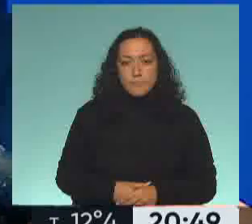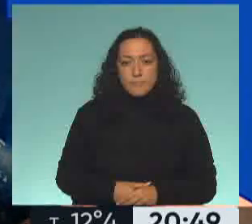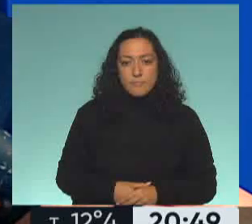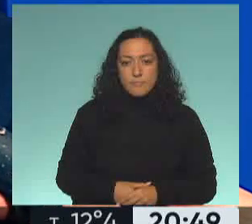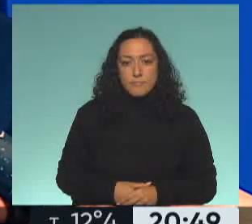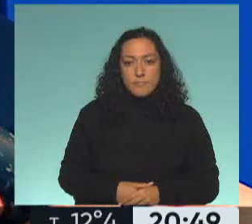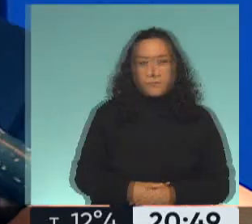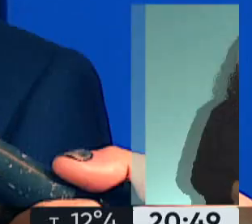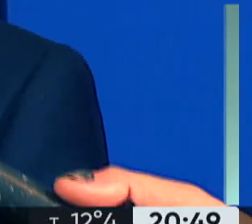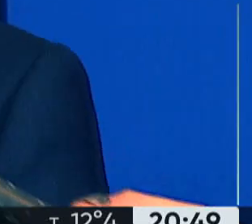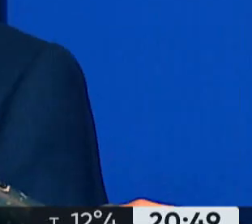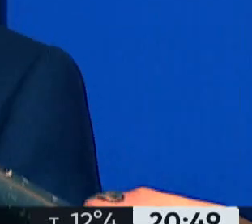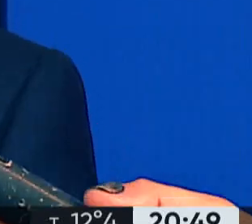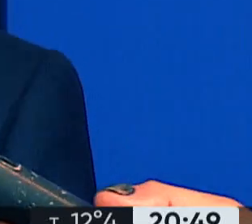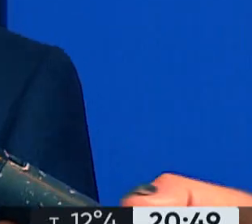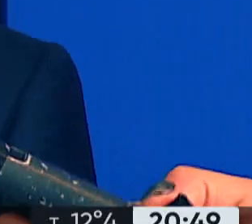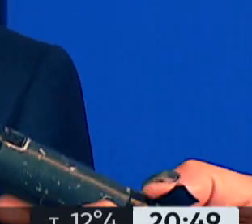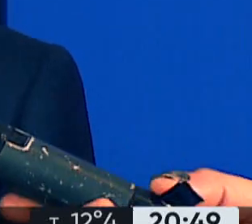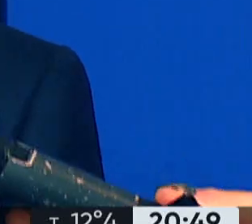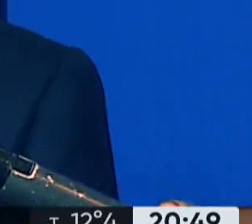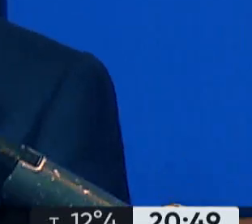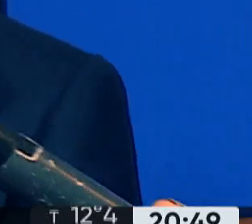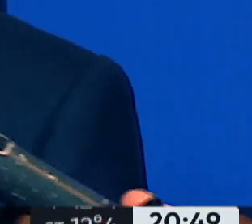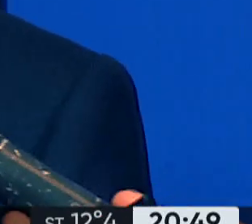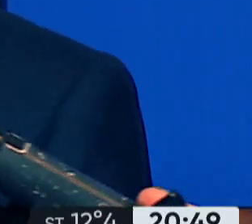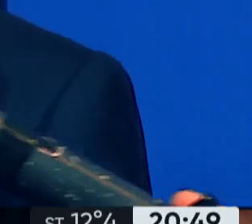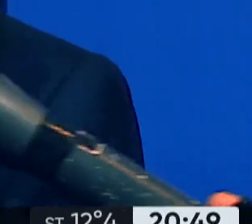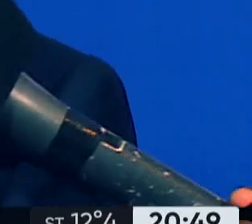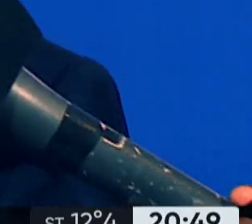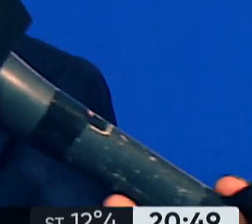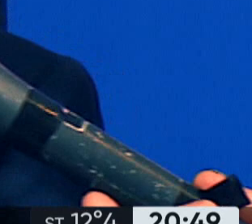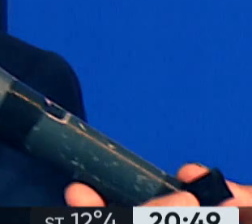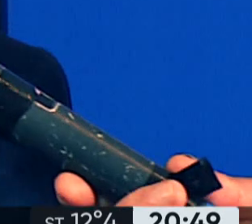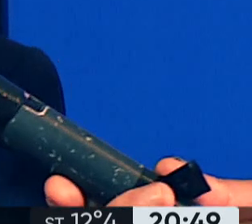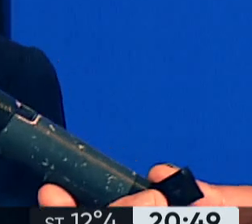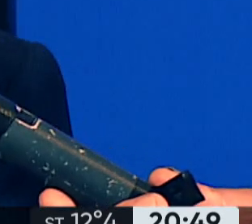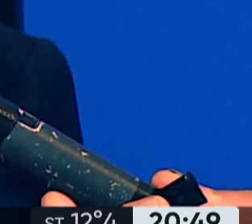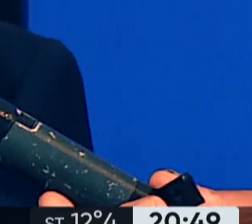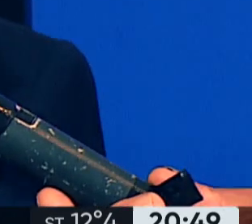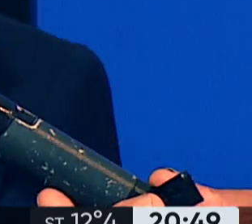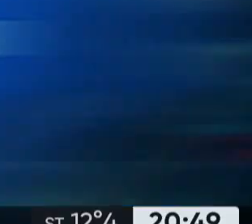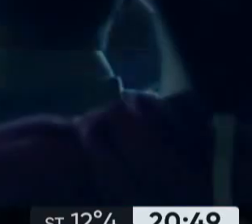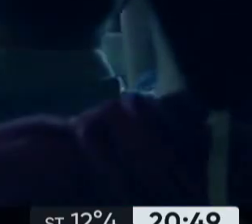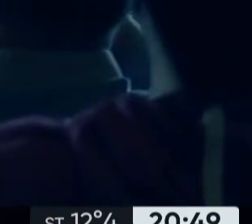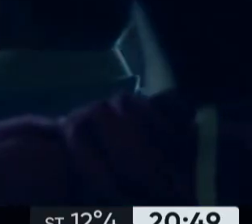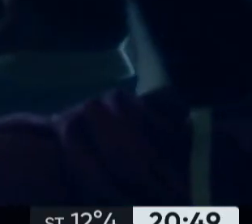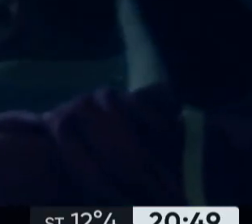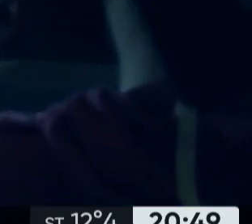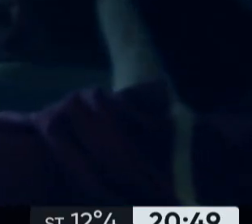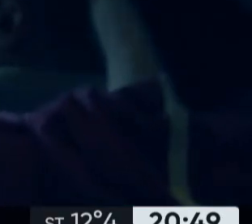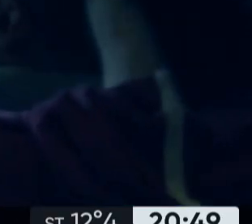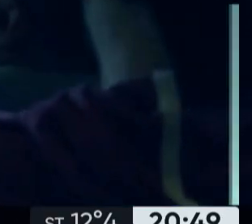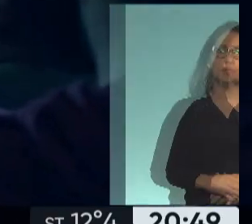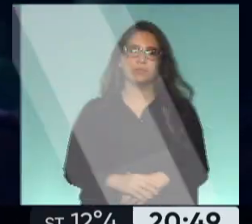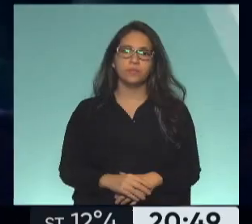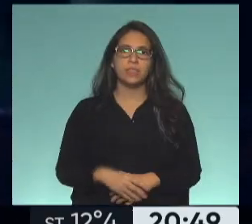Parte de esa militancia que está ansiosa, deseosa y que tiene una esperanza enorme en la conducción de Cristina. Si ella no